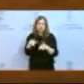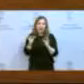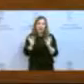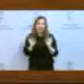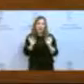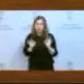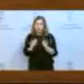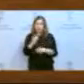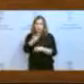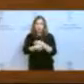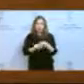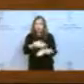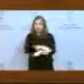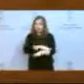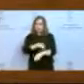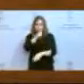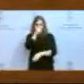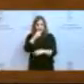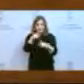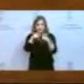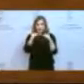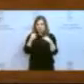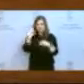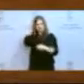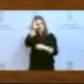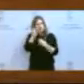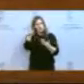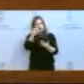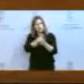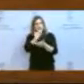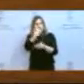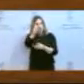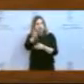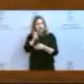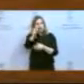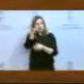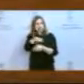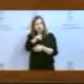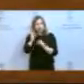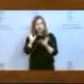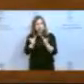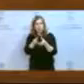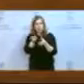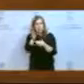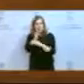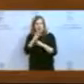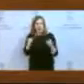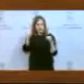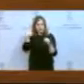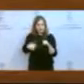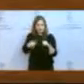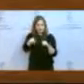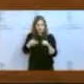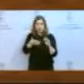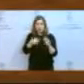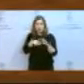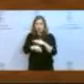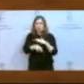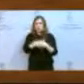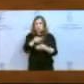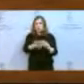Gobierno socialista de Asturias que nos hace replantear la utilidad del Parlamento regional. En cualquier caso, este no es un trámite que